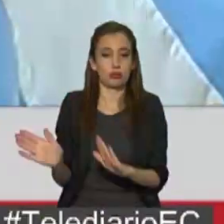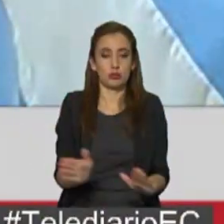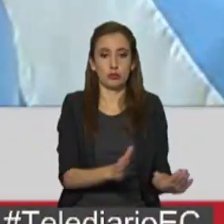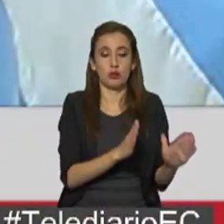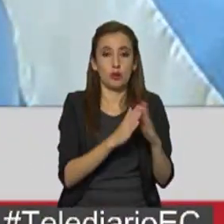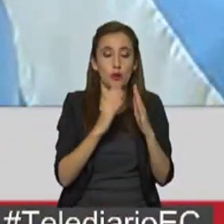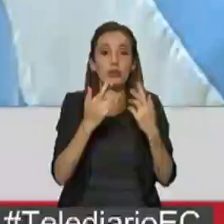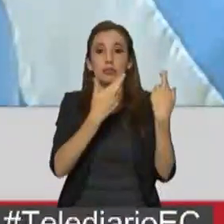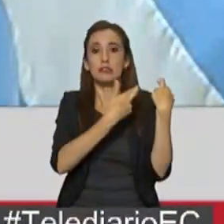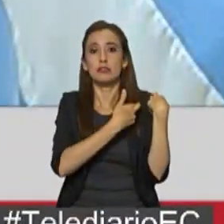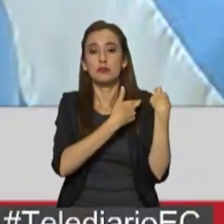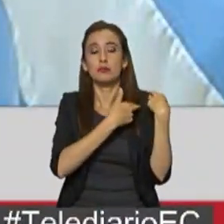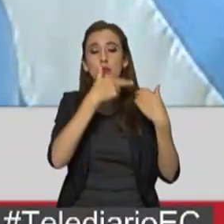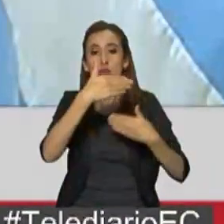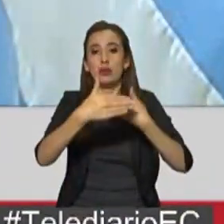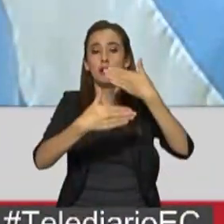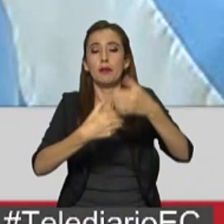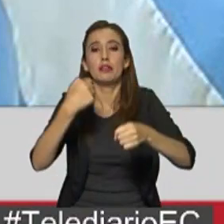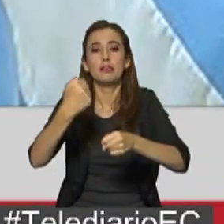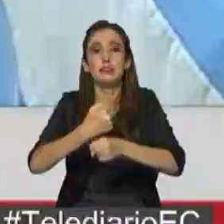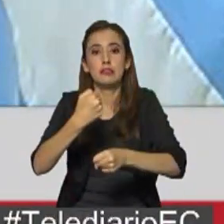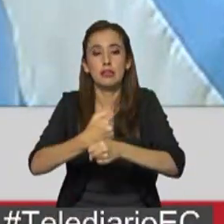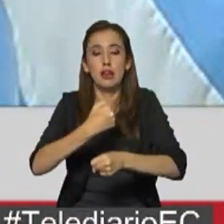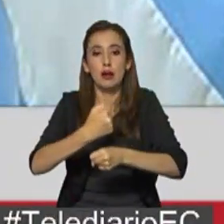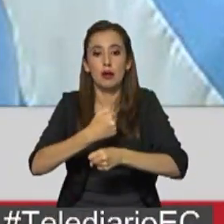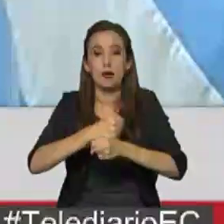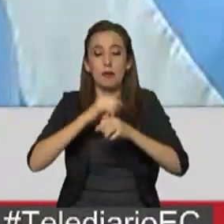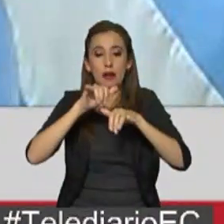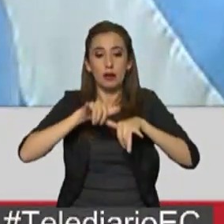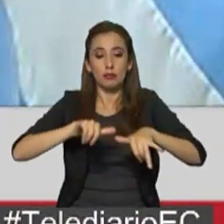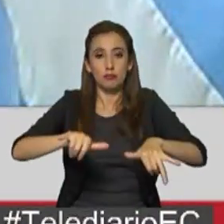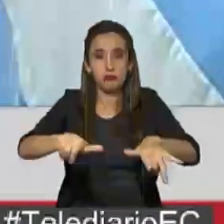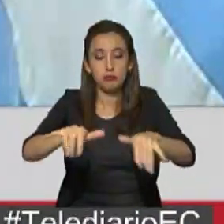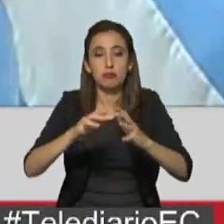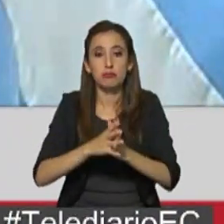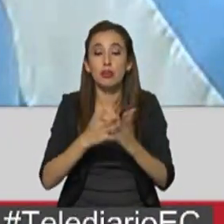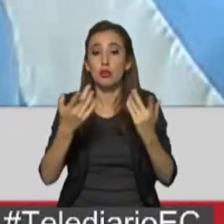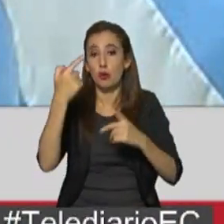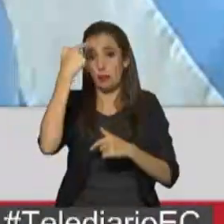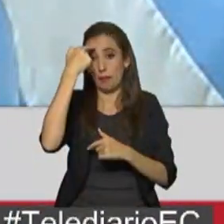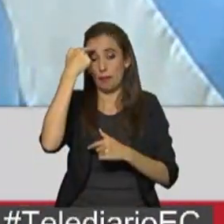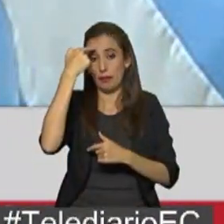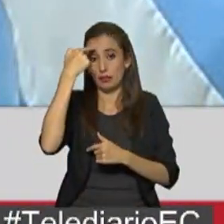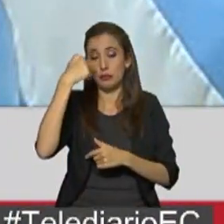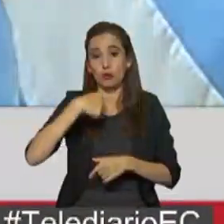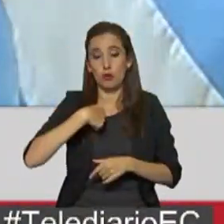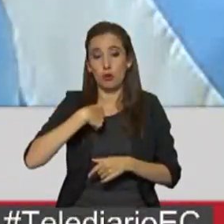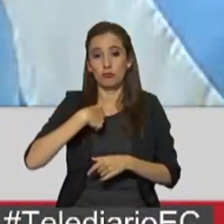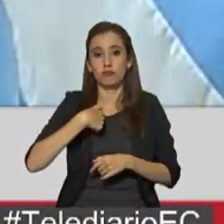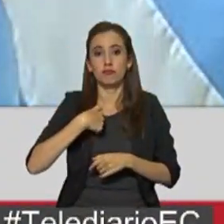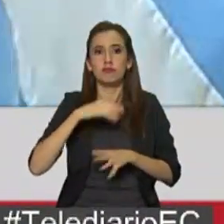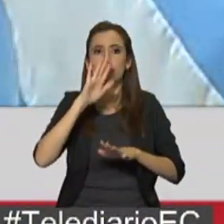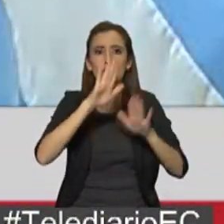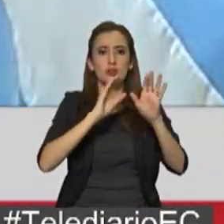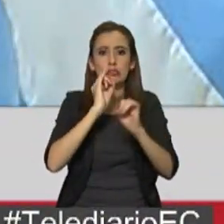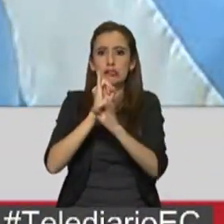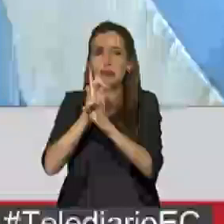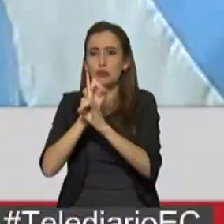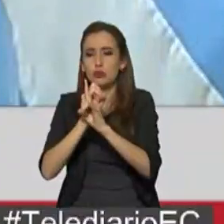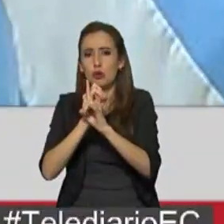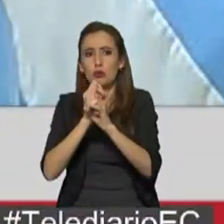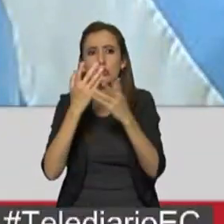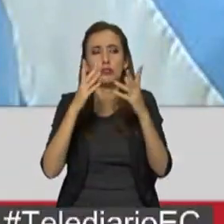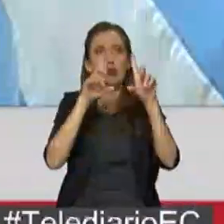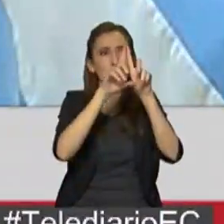responsabilidad y trabajo que se nos encomendó yo creo que el sector público tiene que aportar yo creo que